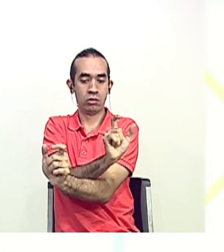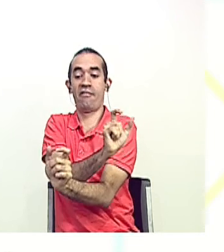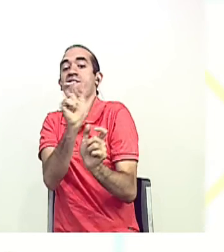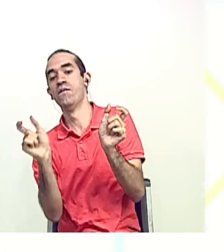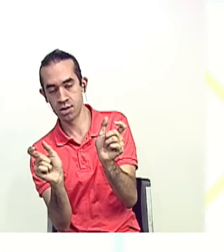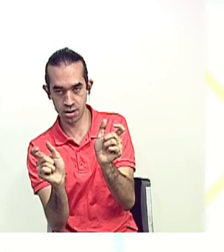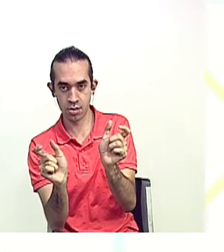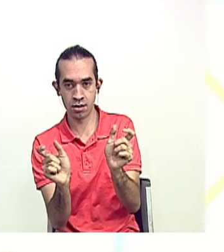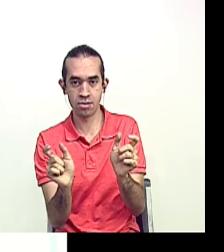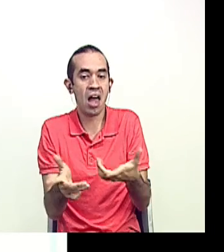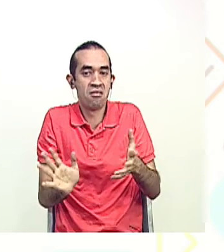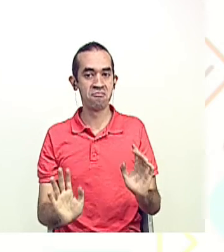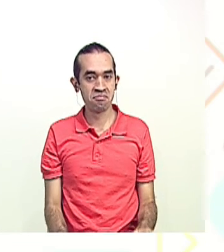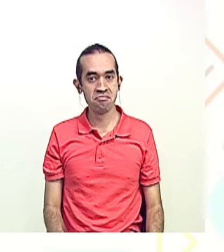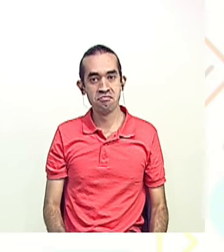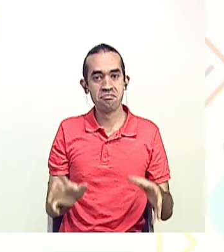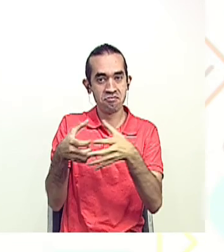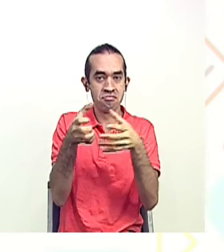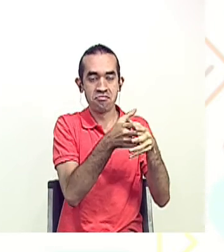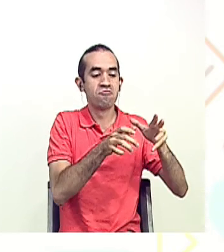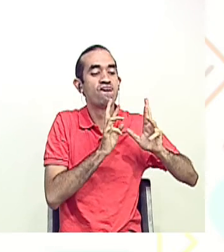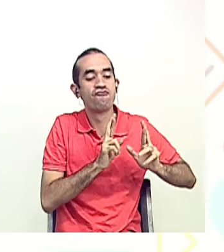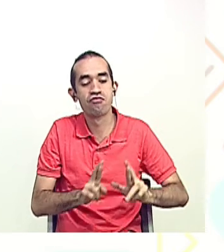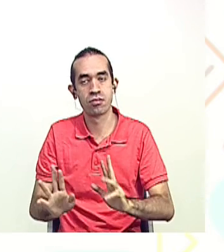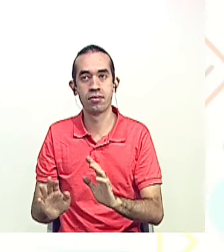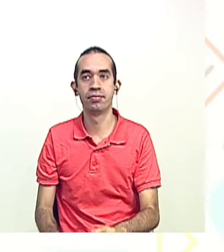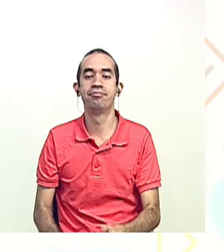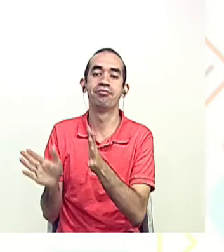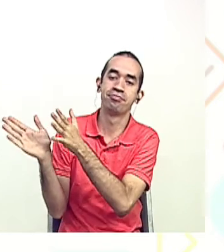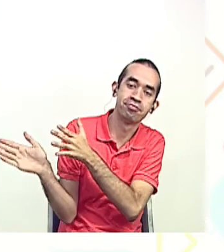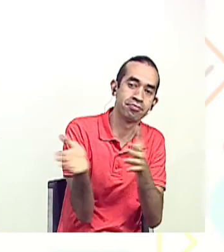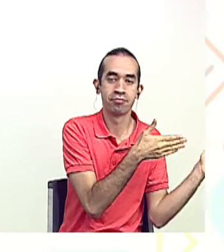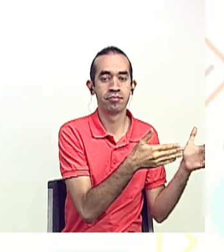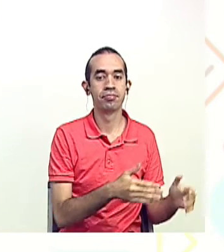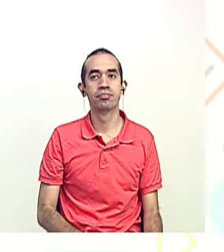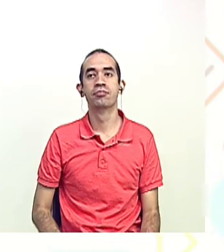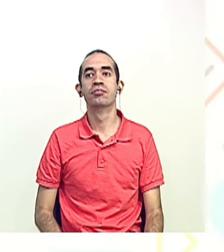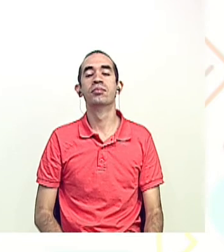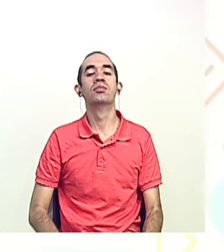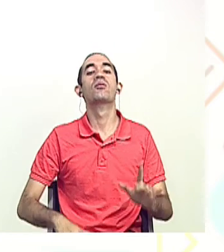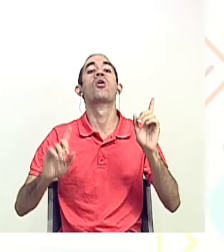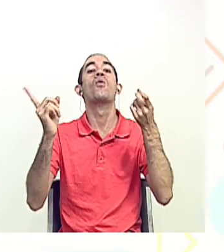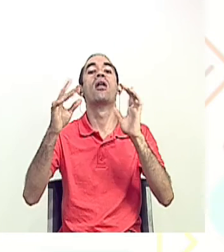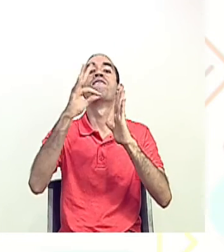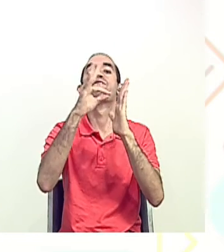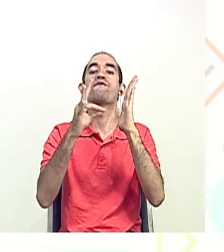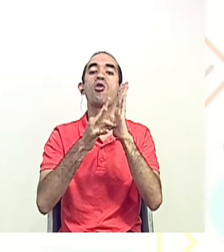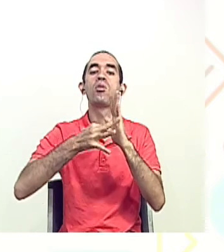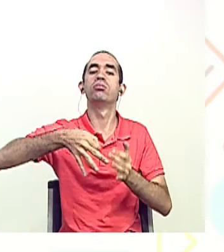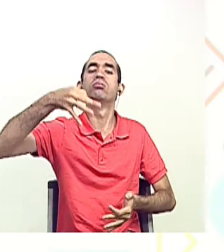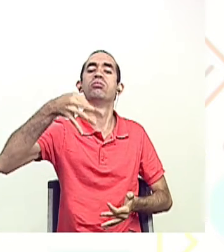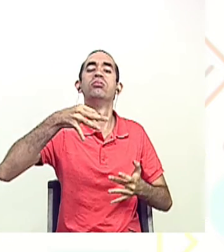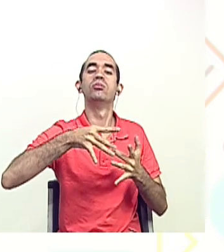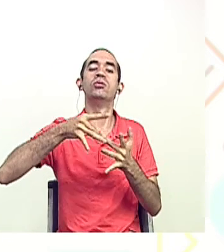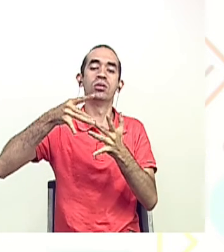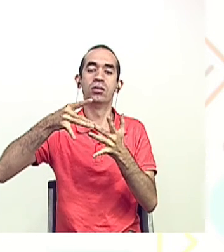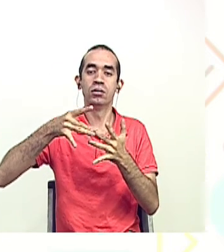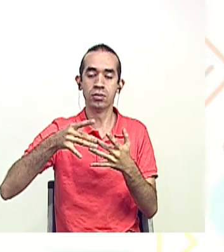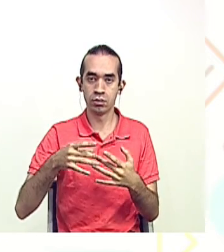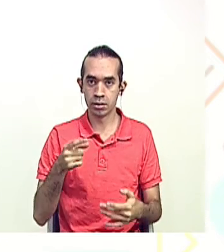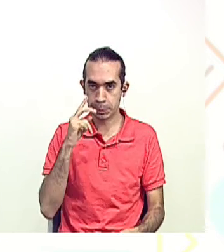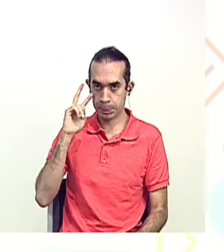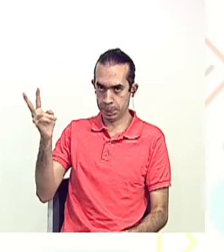Bueno, ahora vamos a pasar a la factorización por fórmulas notables.